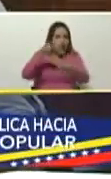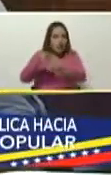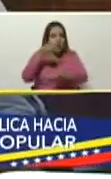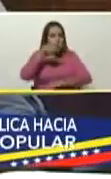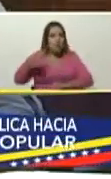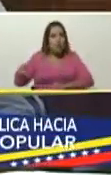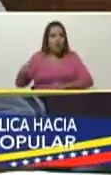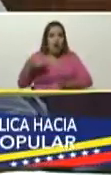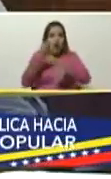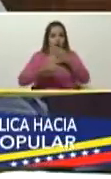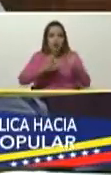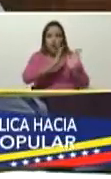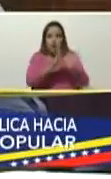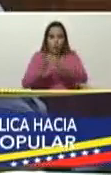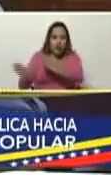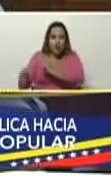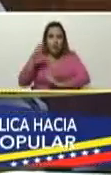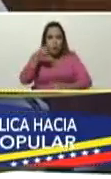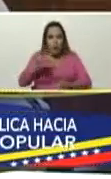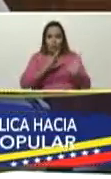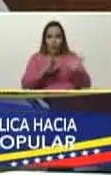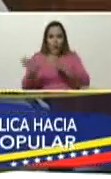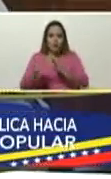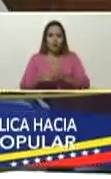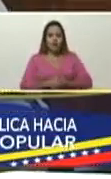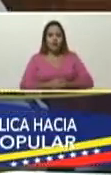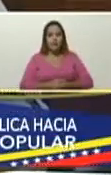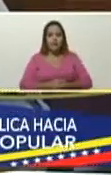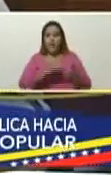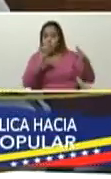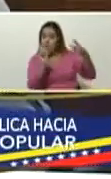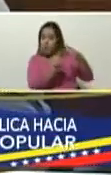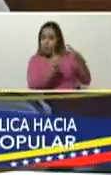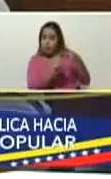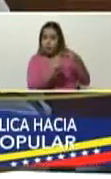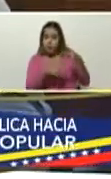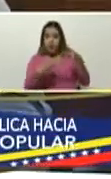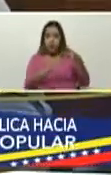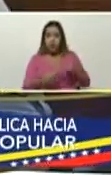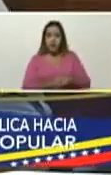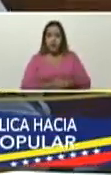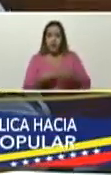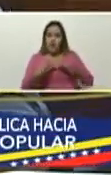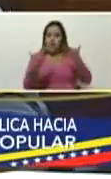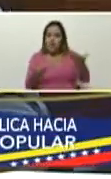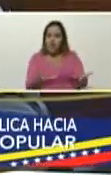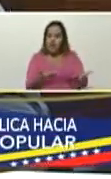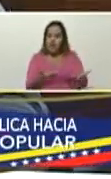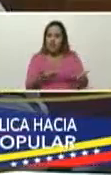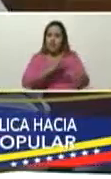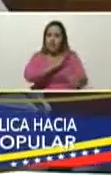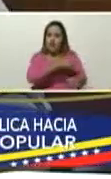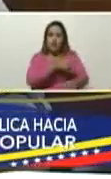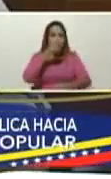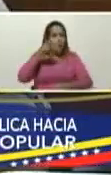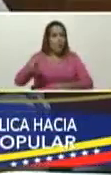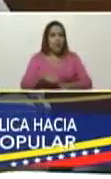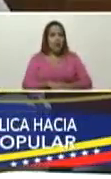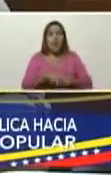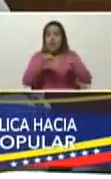las organizaciones de poder popular que se establece. Y el segundo es entregarle el poder al pueblo. Y eso es algo